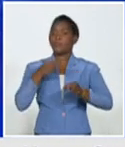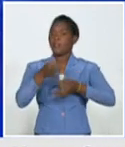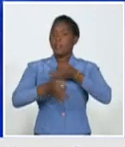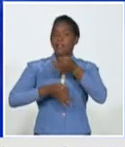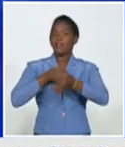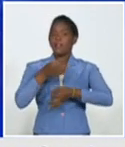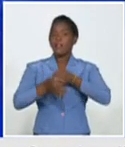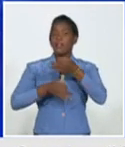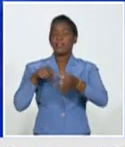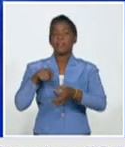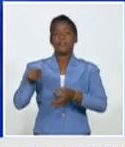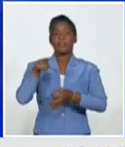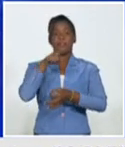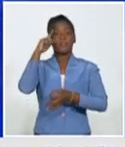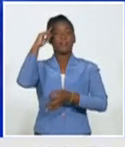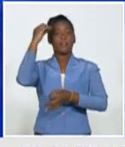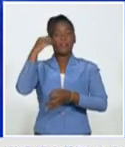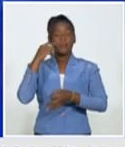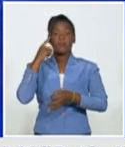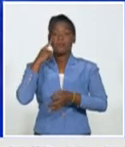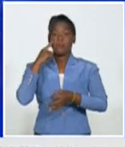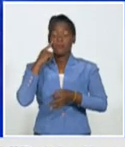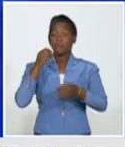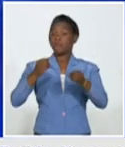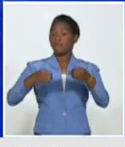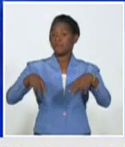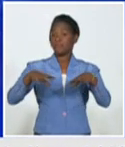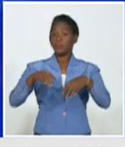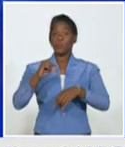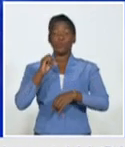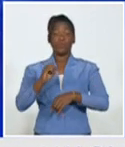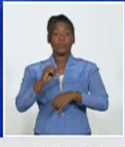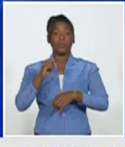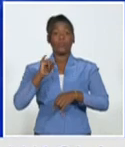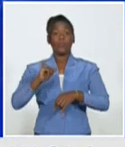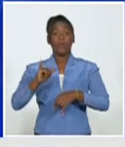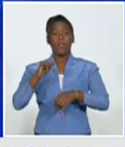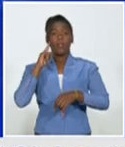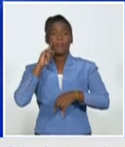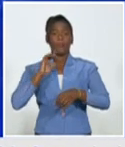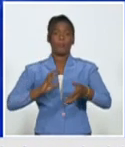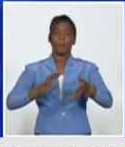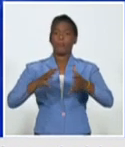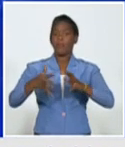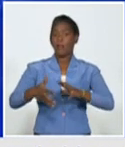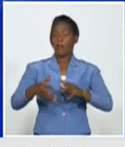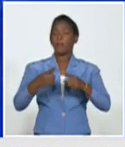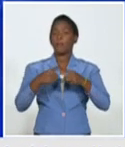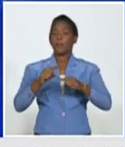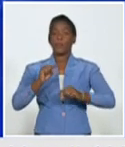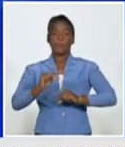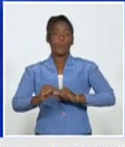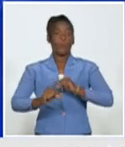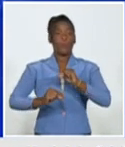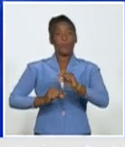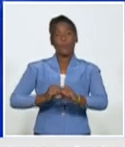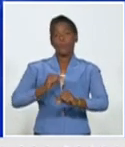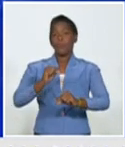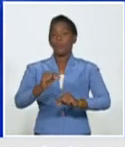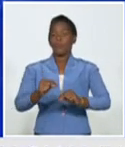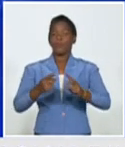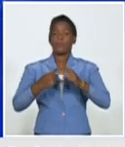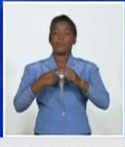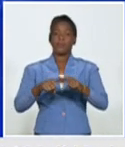con un comportamiento en nuestro país con indicadores no favorables, ya